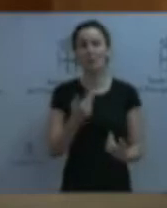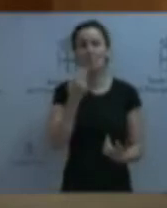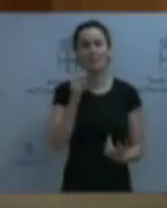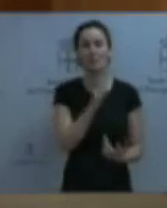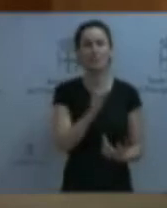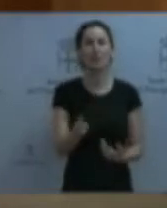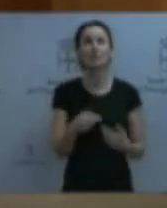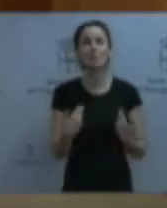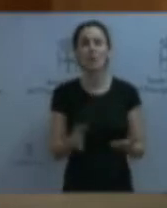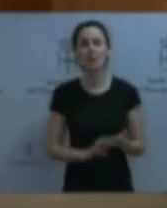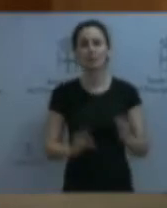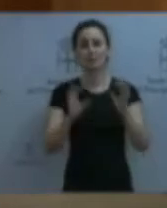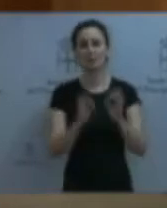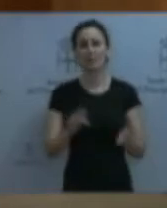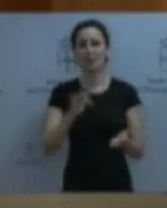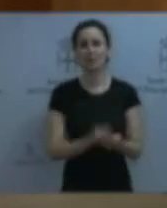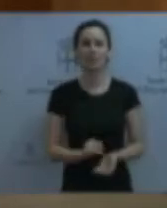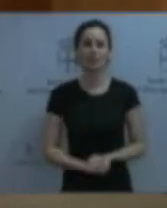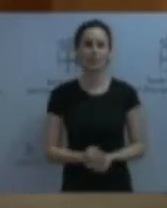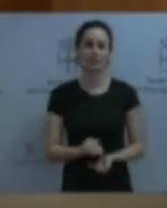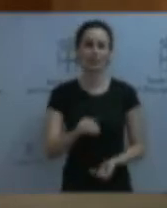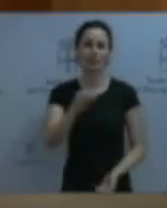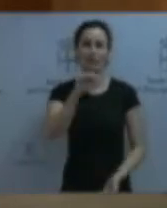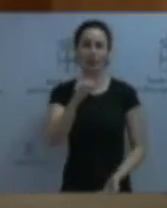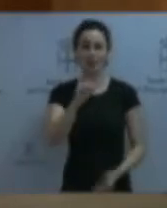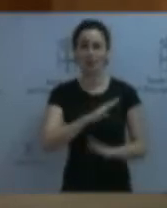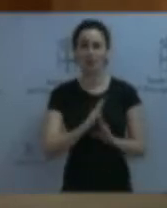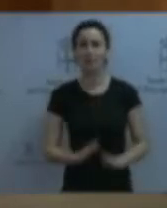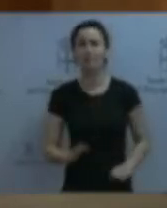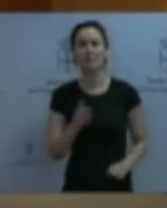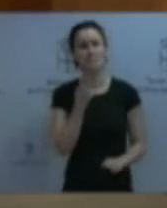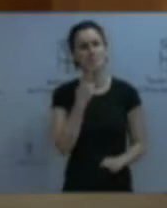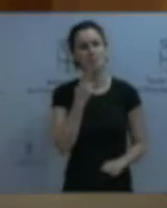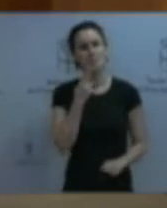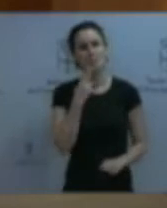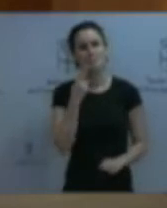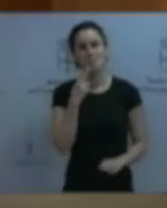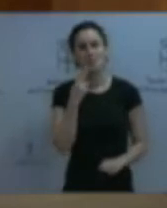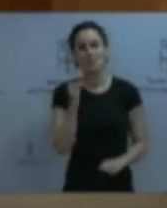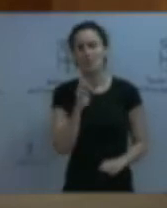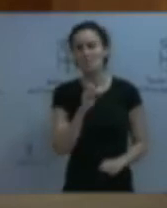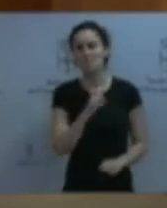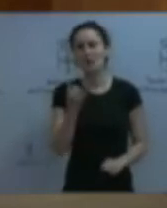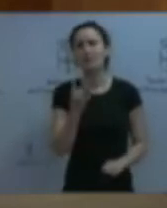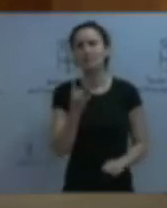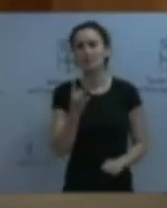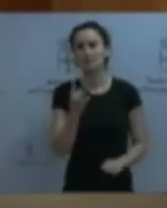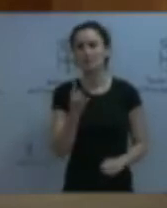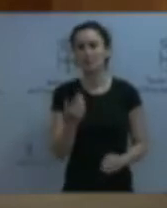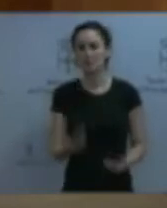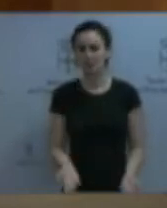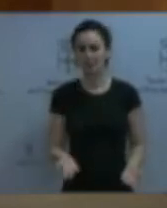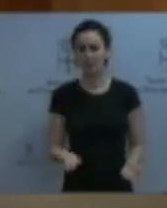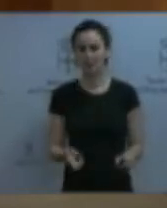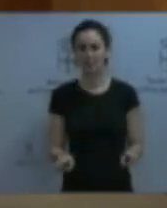cuando a lo largo de la vida se han tenido motivos para sentirlos todos. El mayor miedo del ser humano es ser